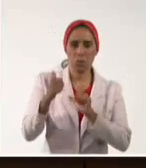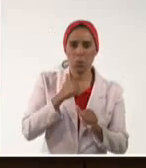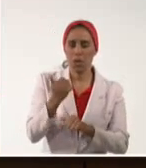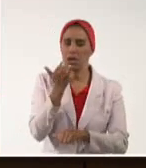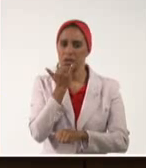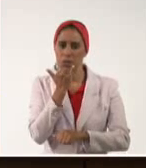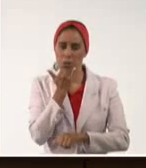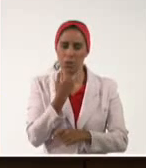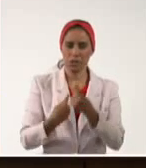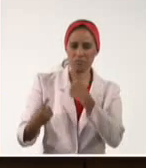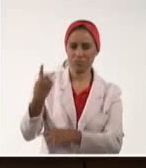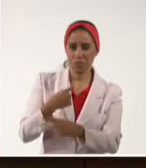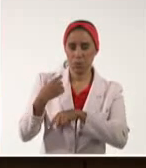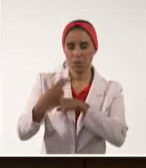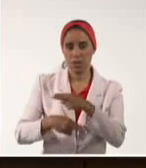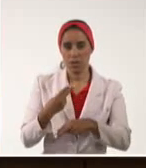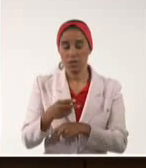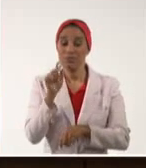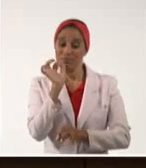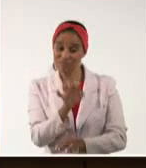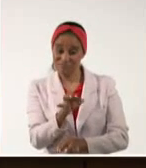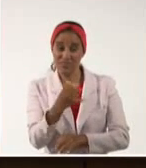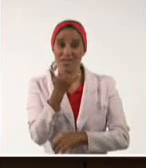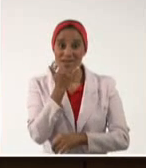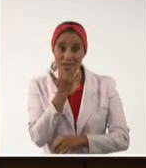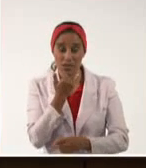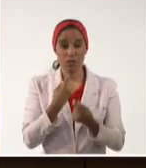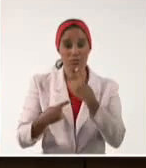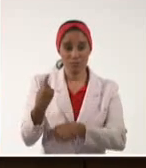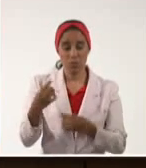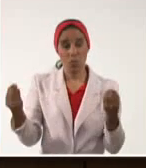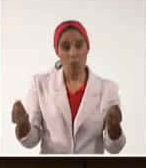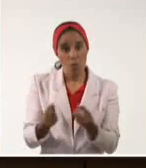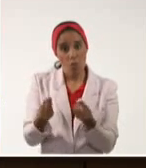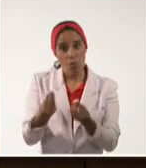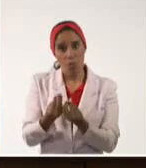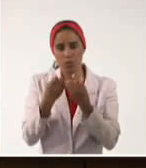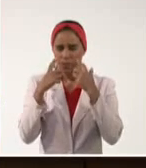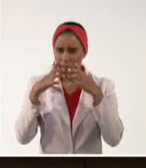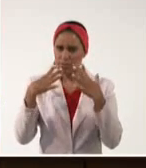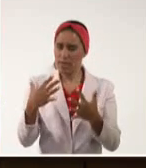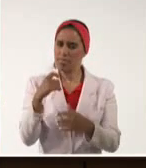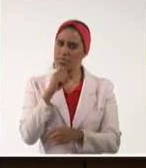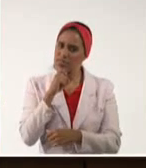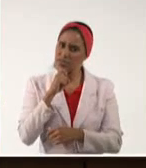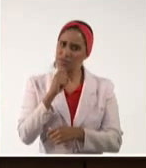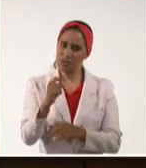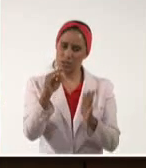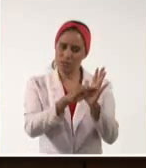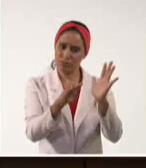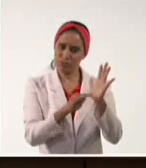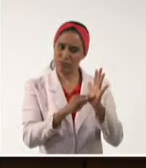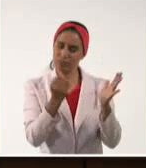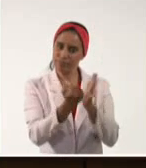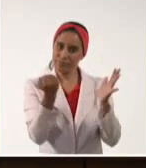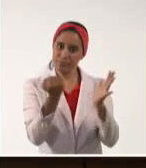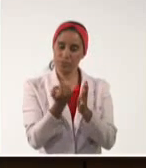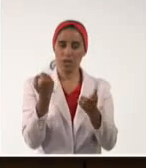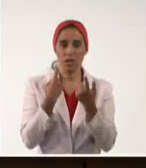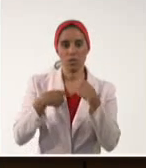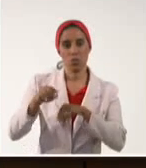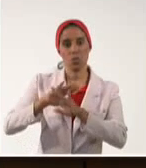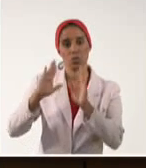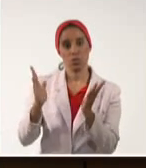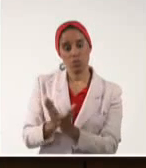cometidos. Esos errores forman parte también de la complejidad en la toma de decisiones en un contexto